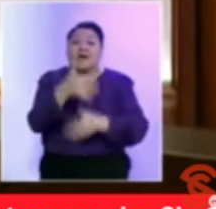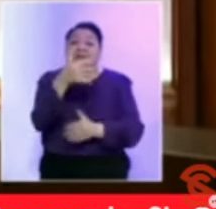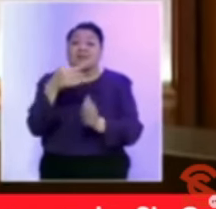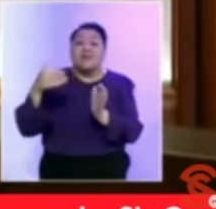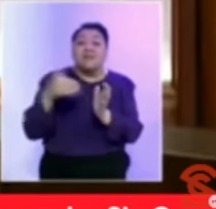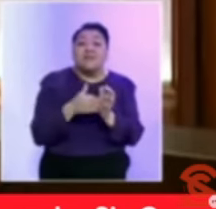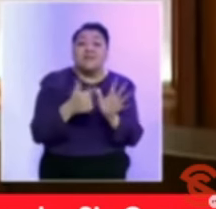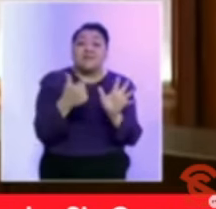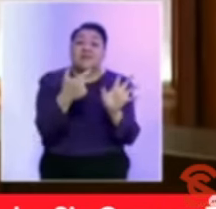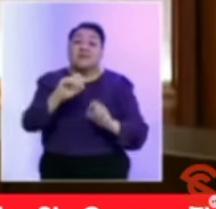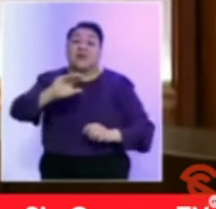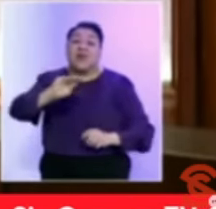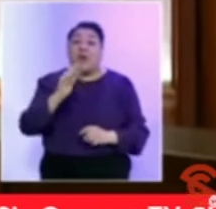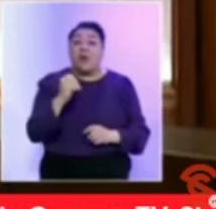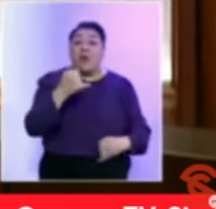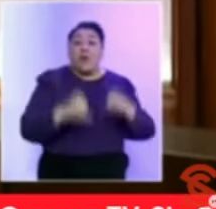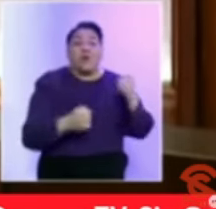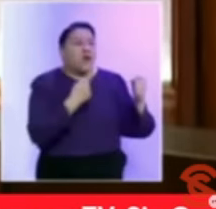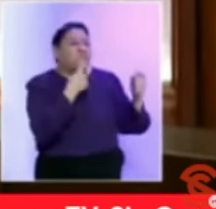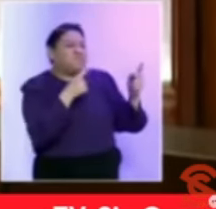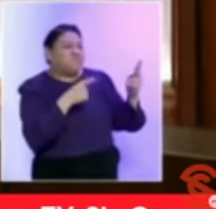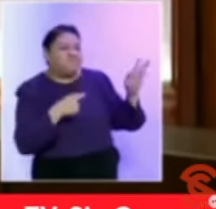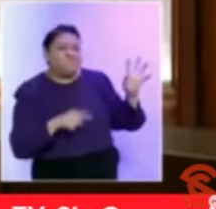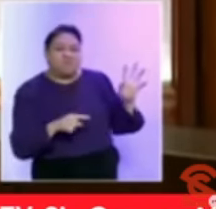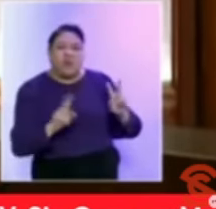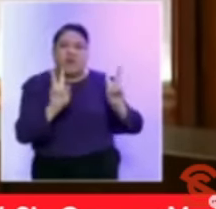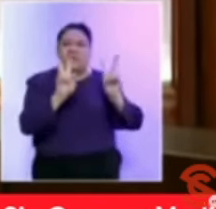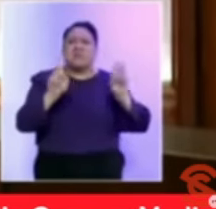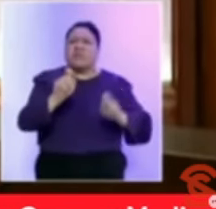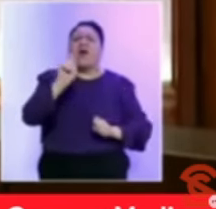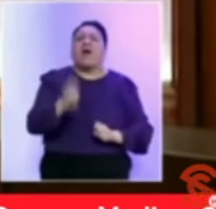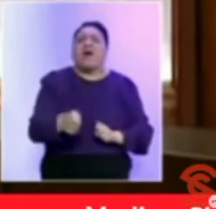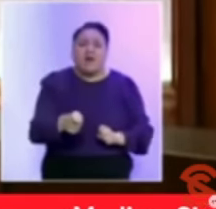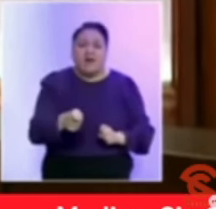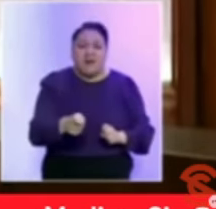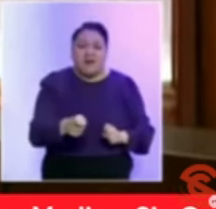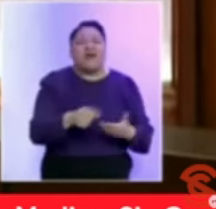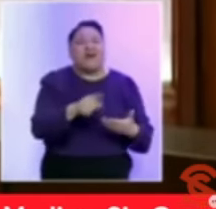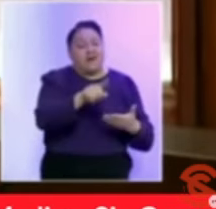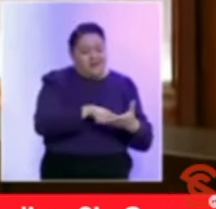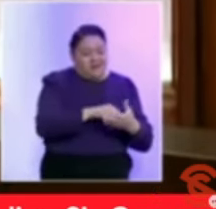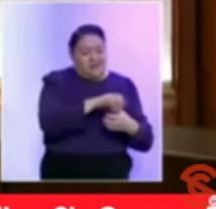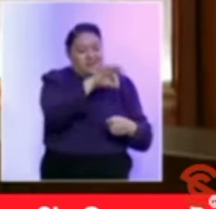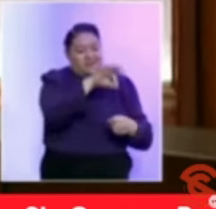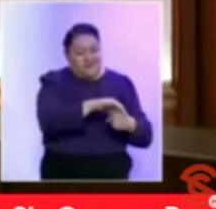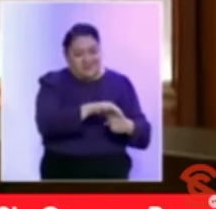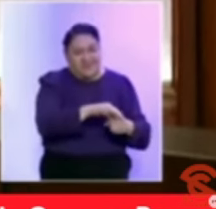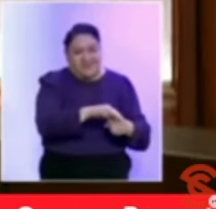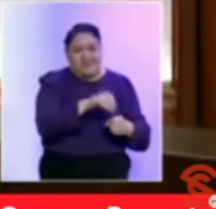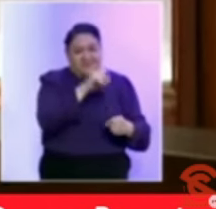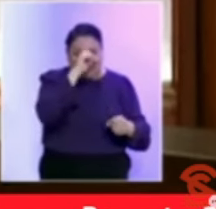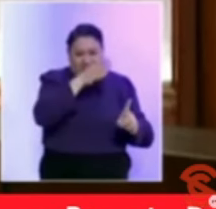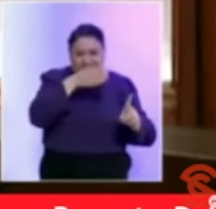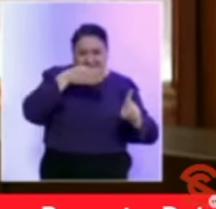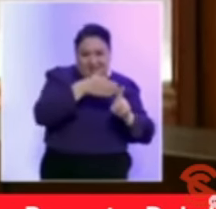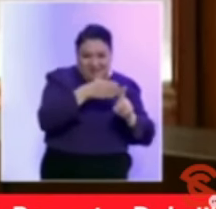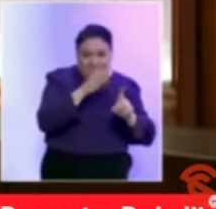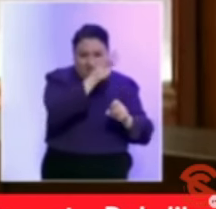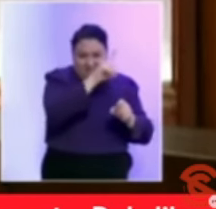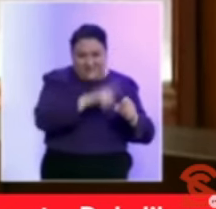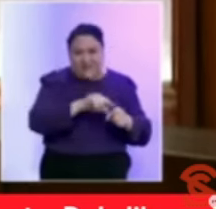199 expedientes vinculados con el proceso electoral federal y con los procesos